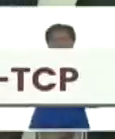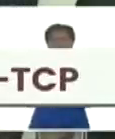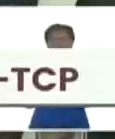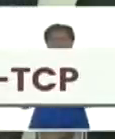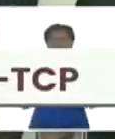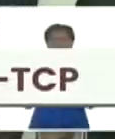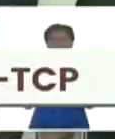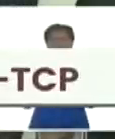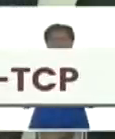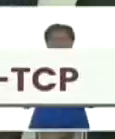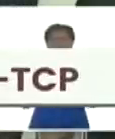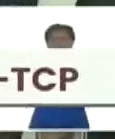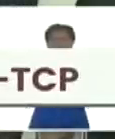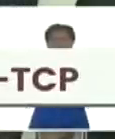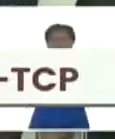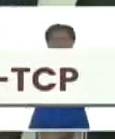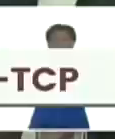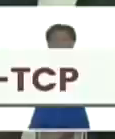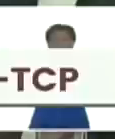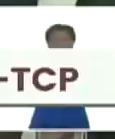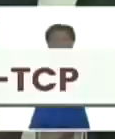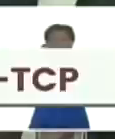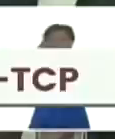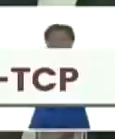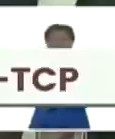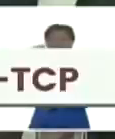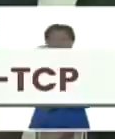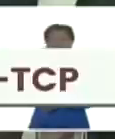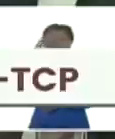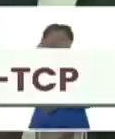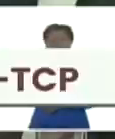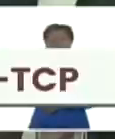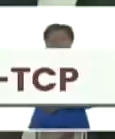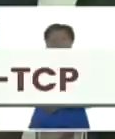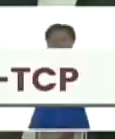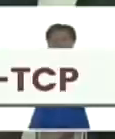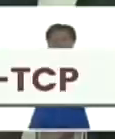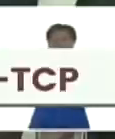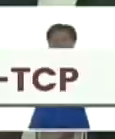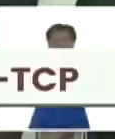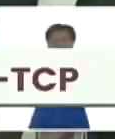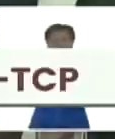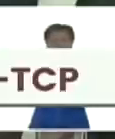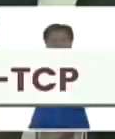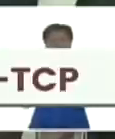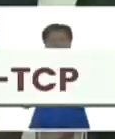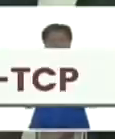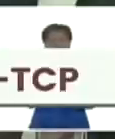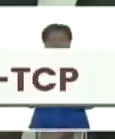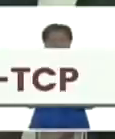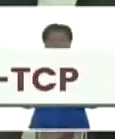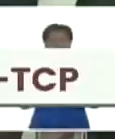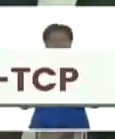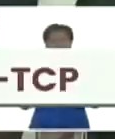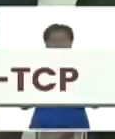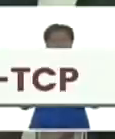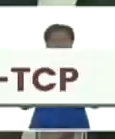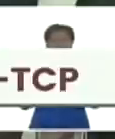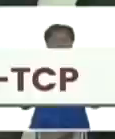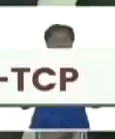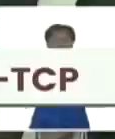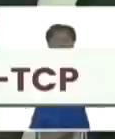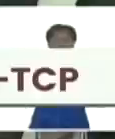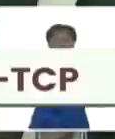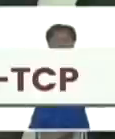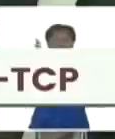del ALBA. También trasladar nuestras condolencias a las familiares y